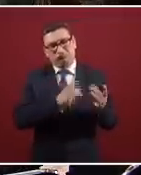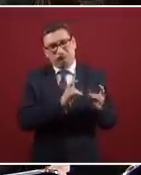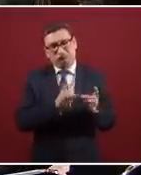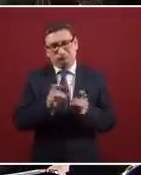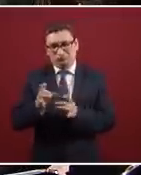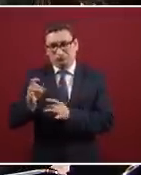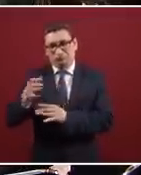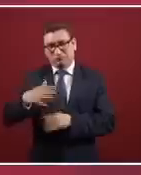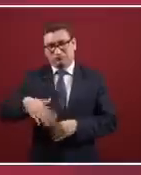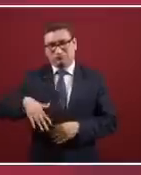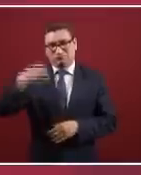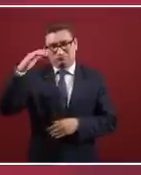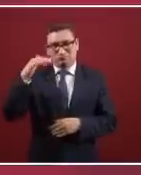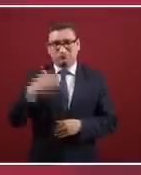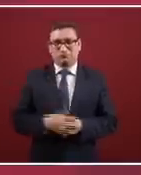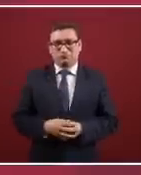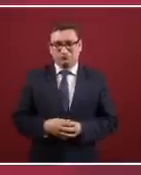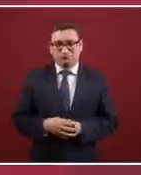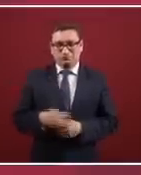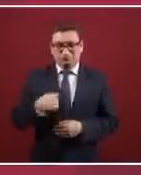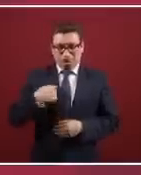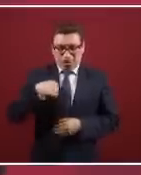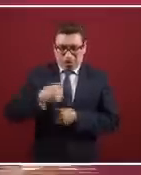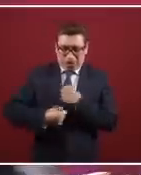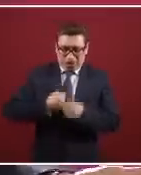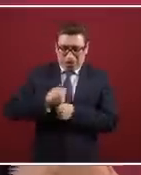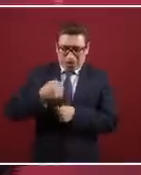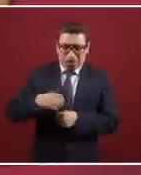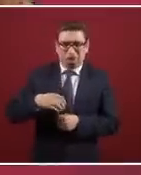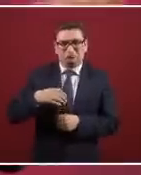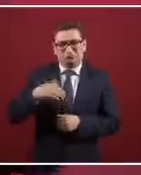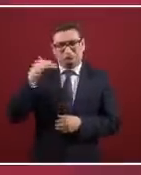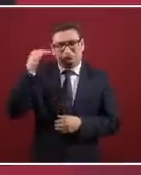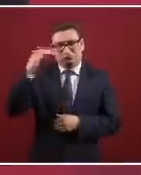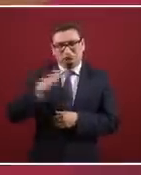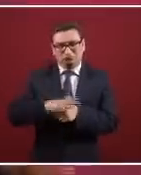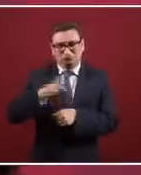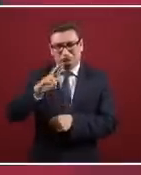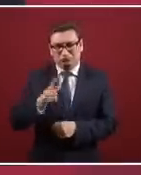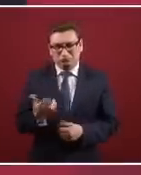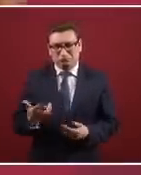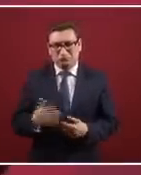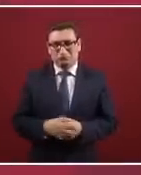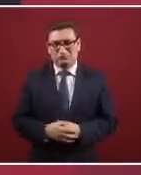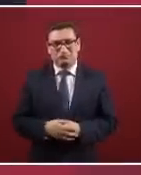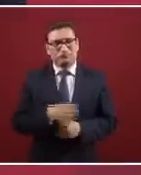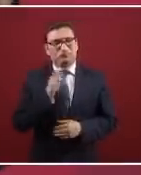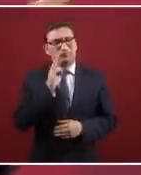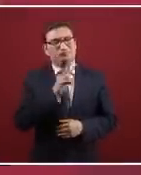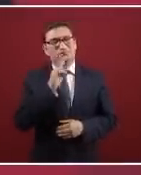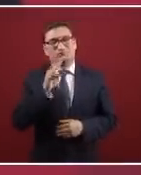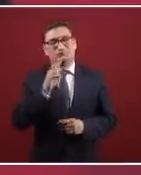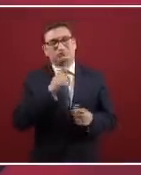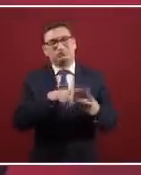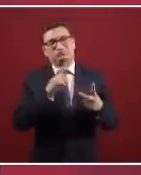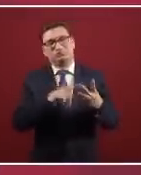adulto mayor, ya tener tiempo, porque ya se han visto muchas cosas, ¿no?